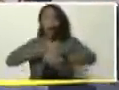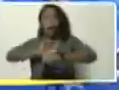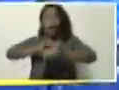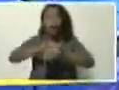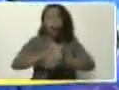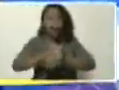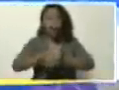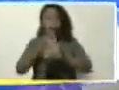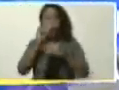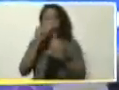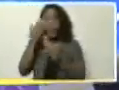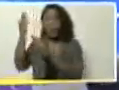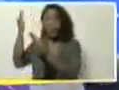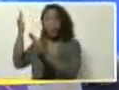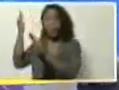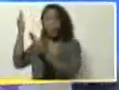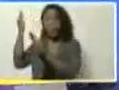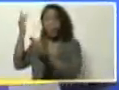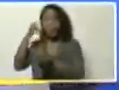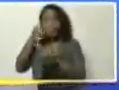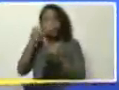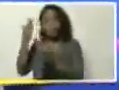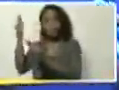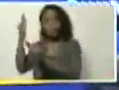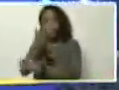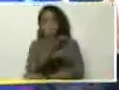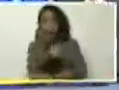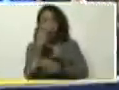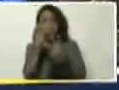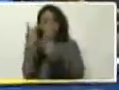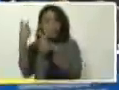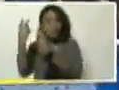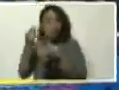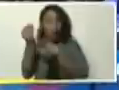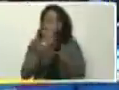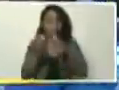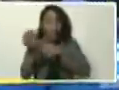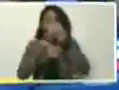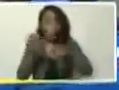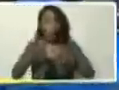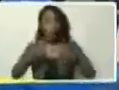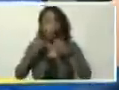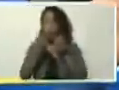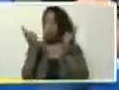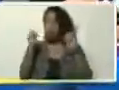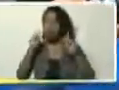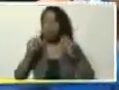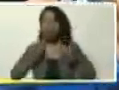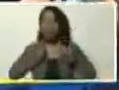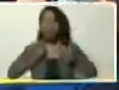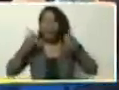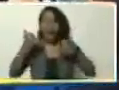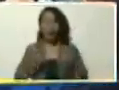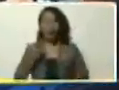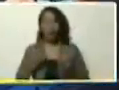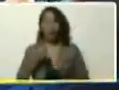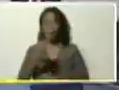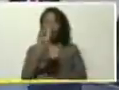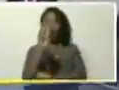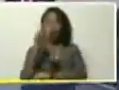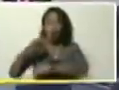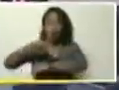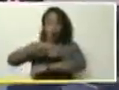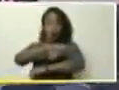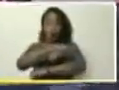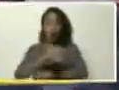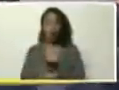Rodríguez Castro. Pueden presenciar en ustedes el ambiente que se vive a esta hora desde los dos caminos.